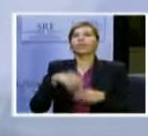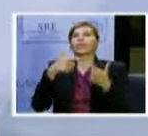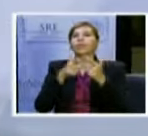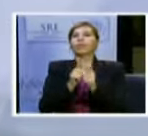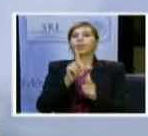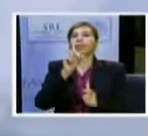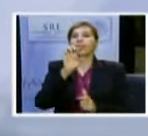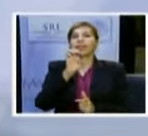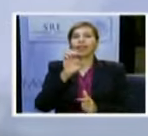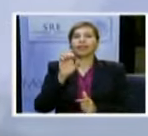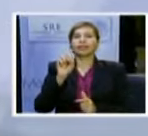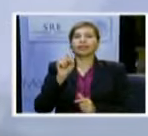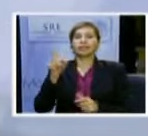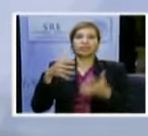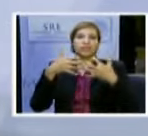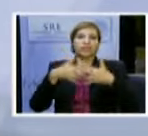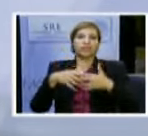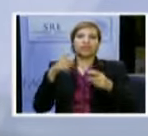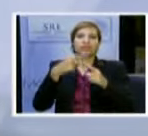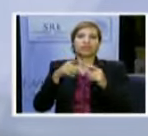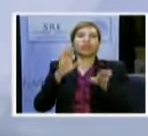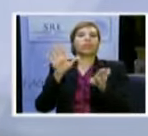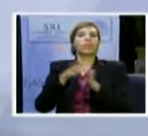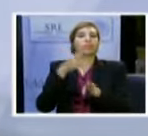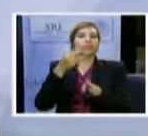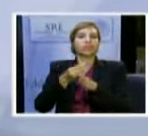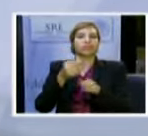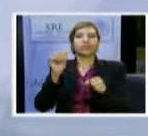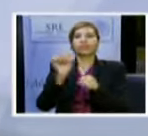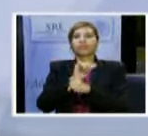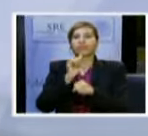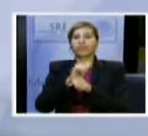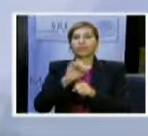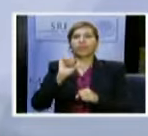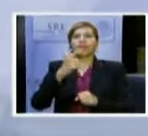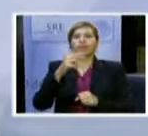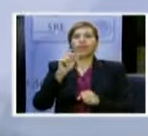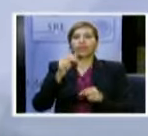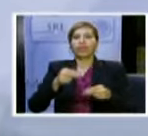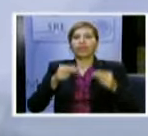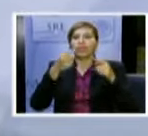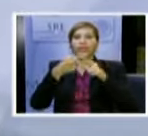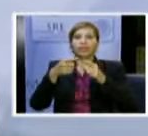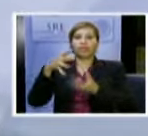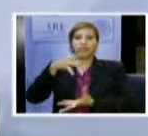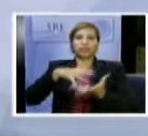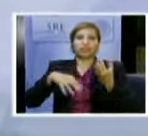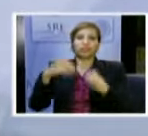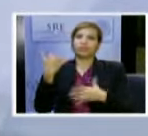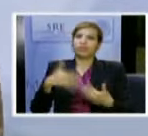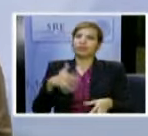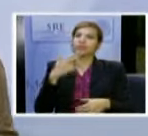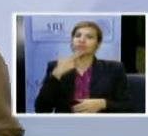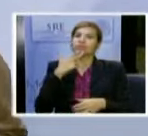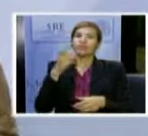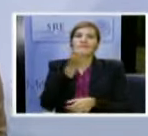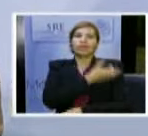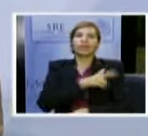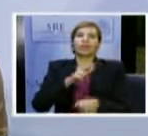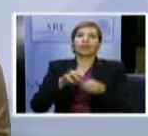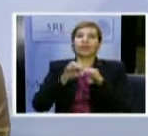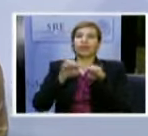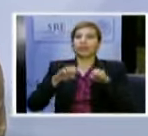y una compañía dedicada a las autopartes, petroquímicos, agronegocios y bienes raíces. Además, coordinó al